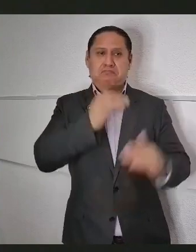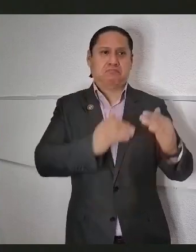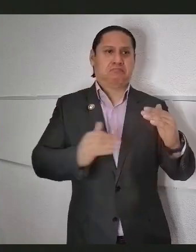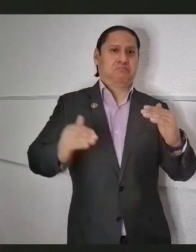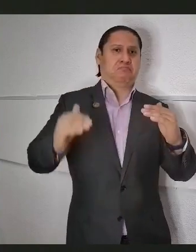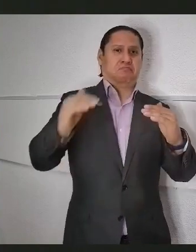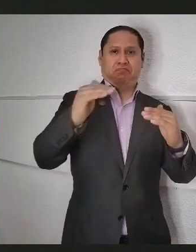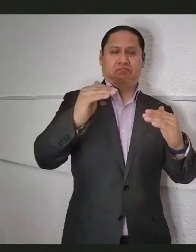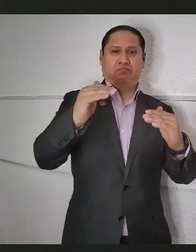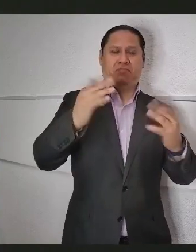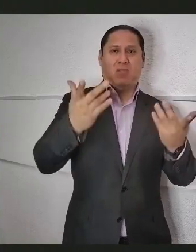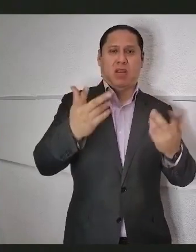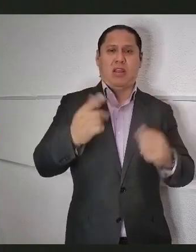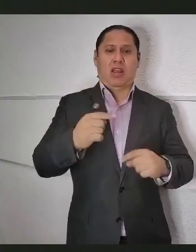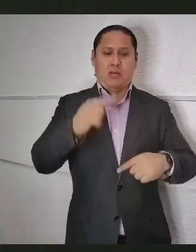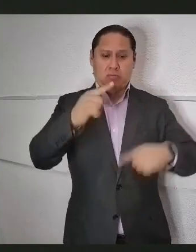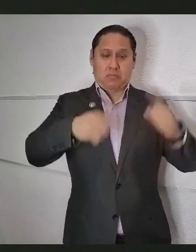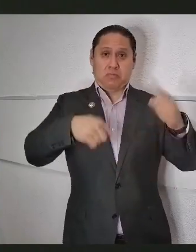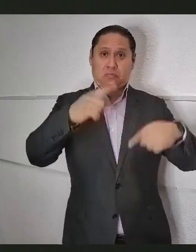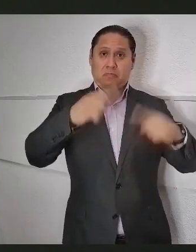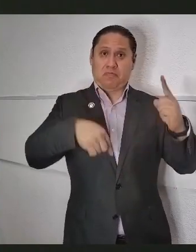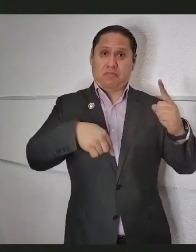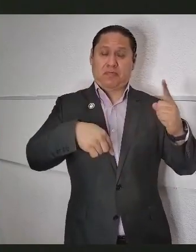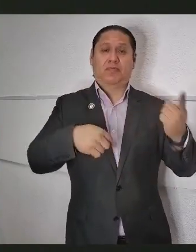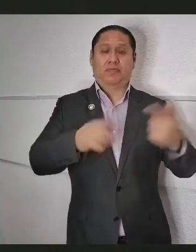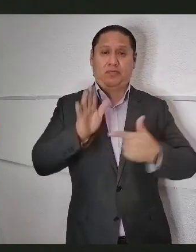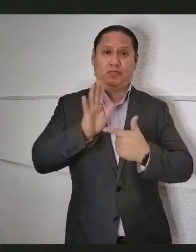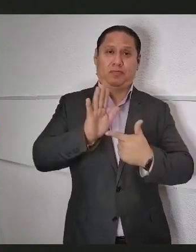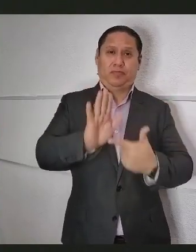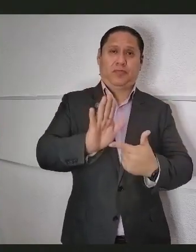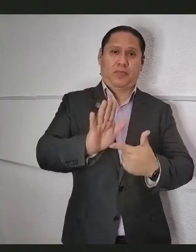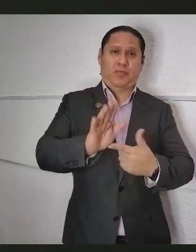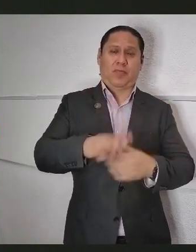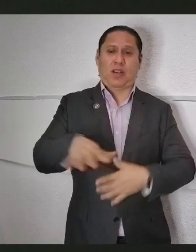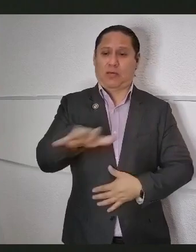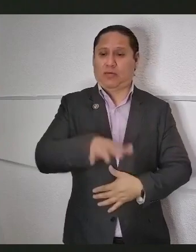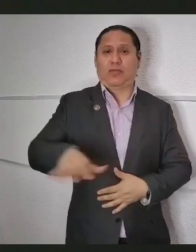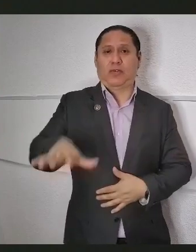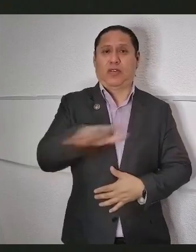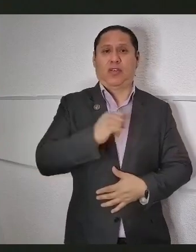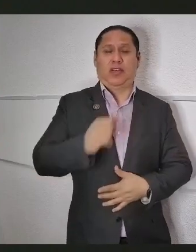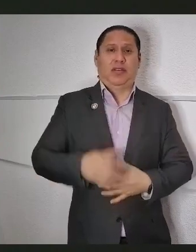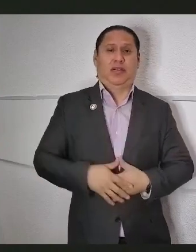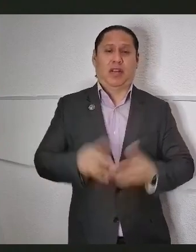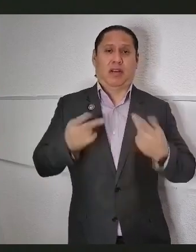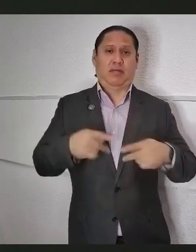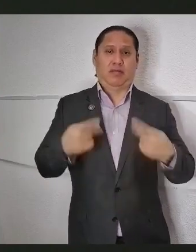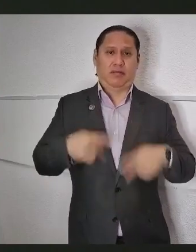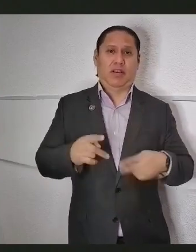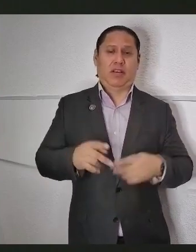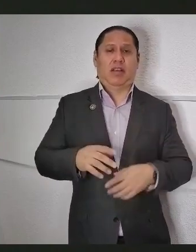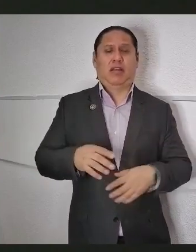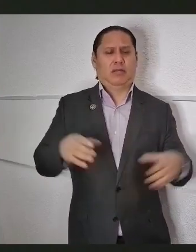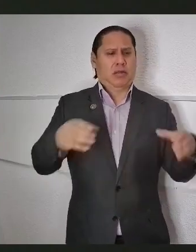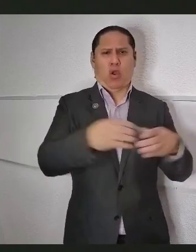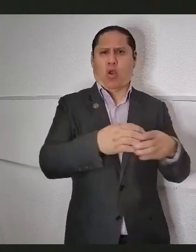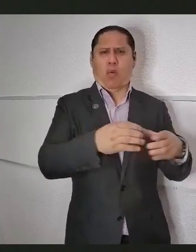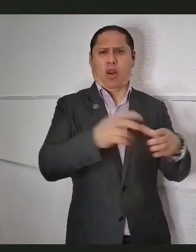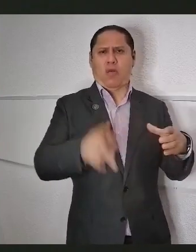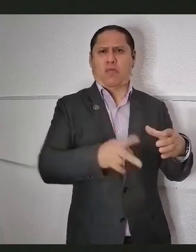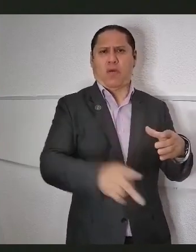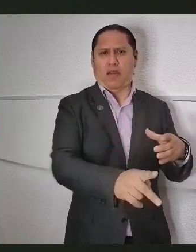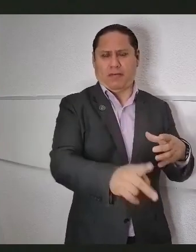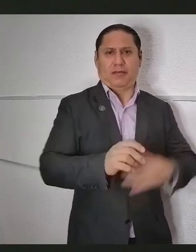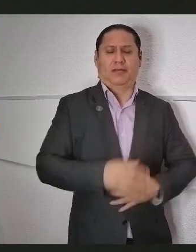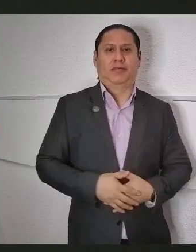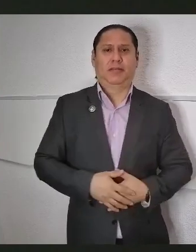Bruto, indicador que contrasta notablemente con una población mayoritariamente rural. También